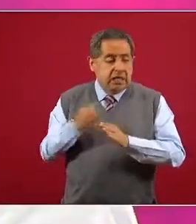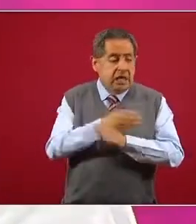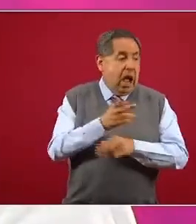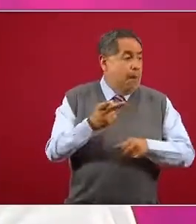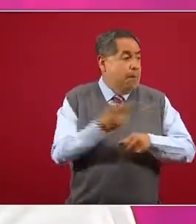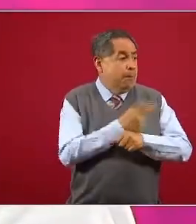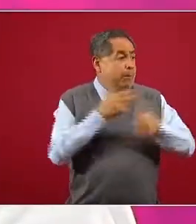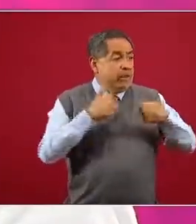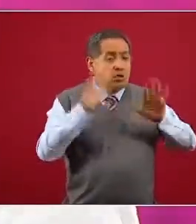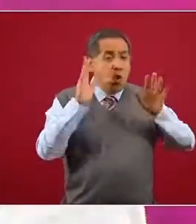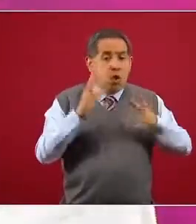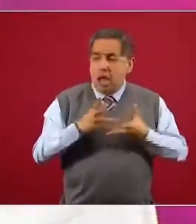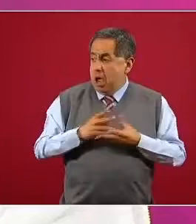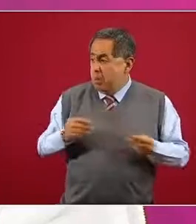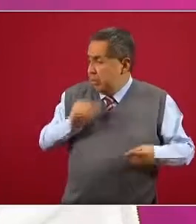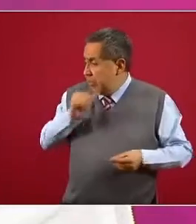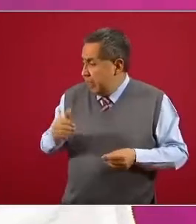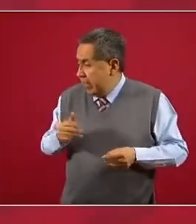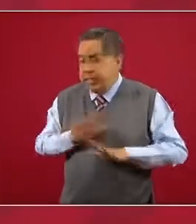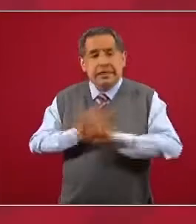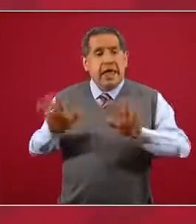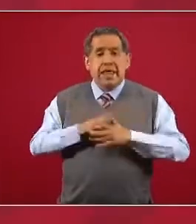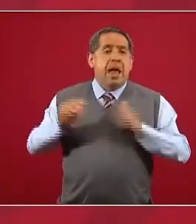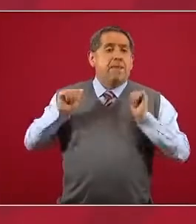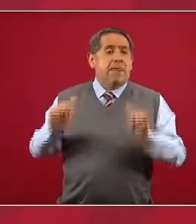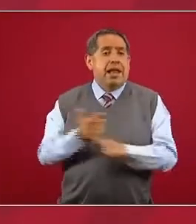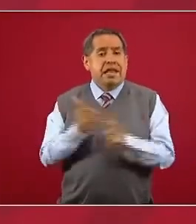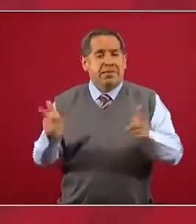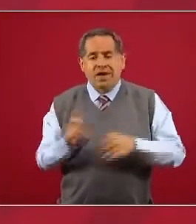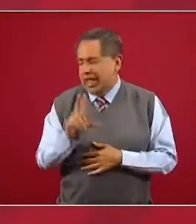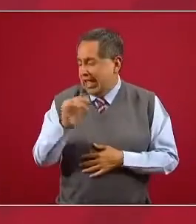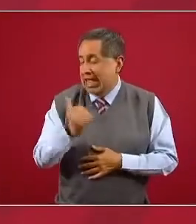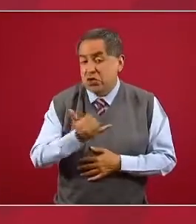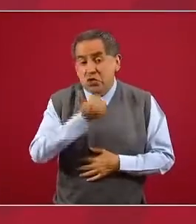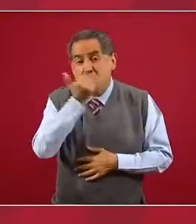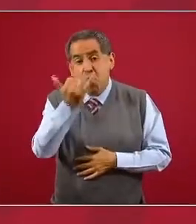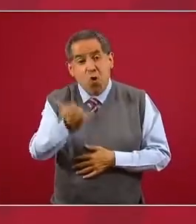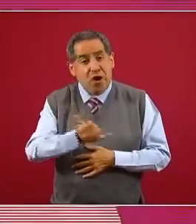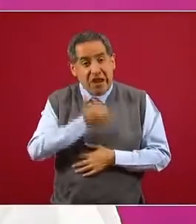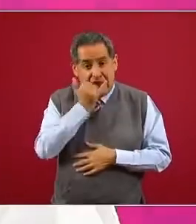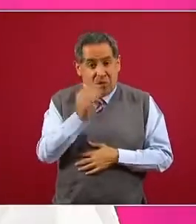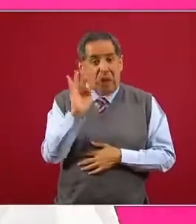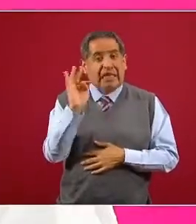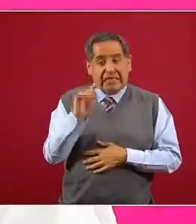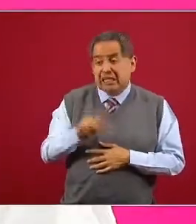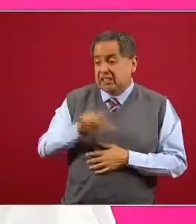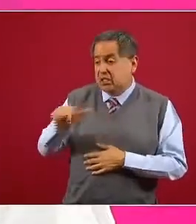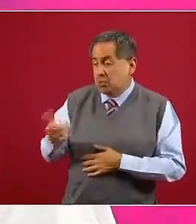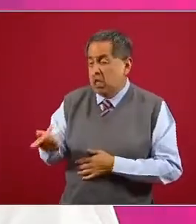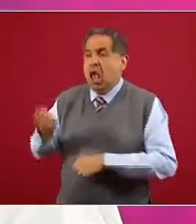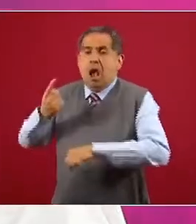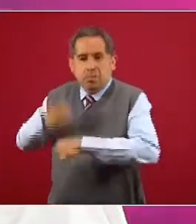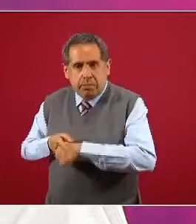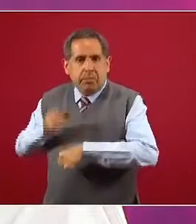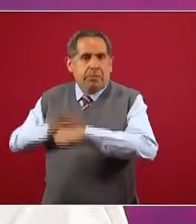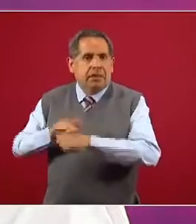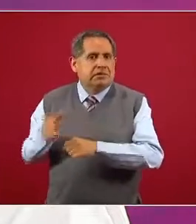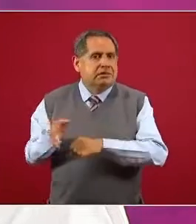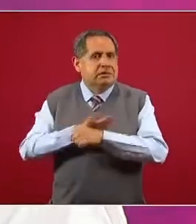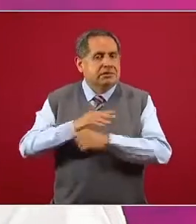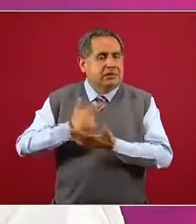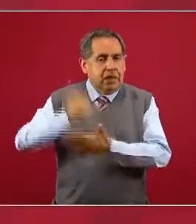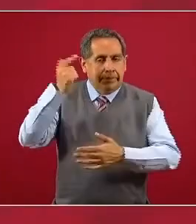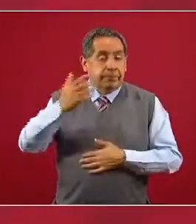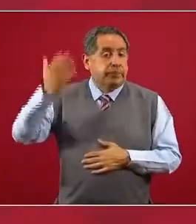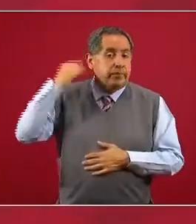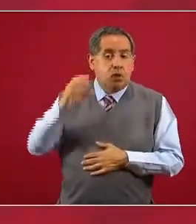por SARS-CoV-2, ya no voy a tener. Esto es un error conceptual. La Organización Mundial de la Salud, desde el